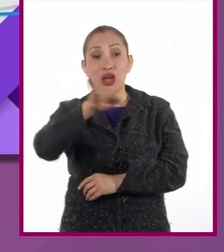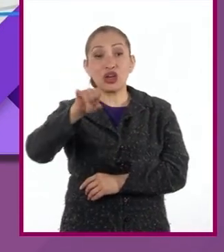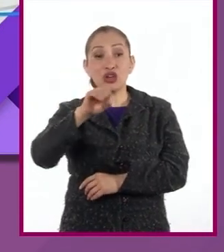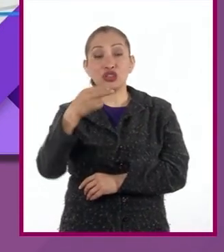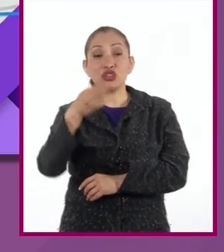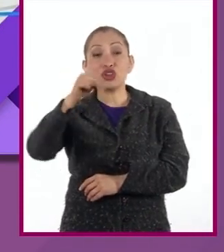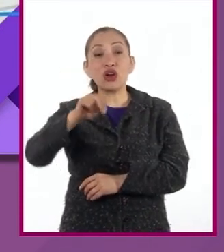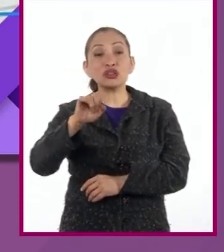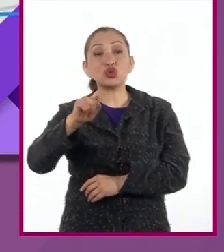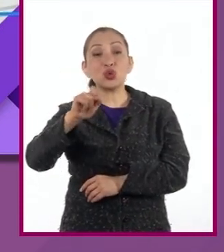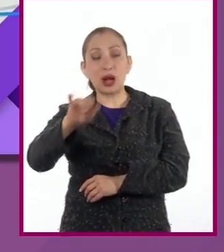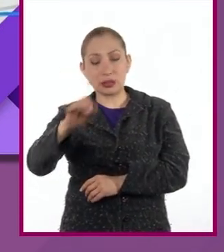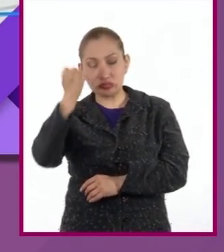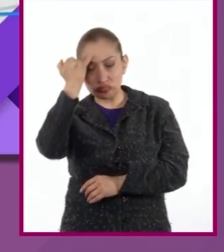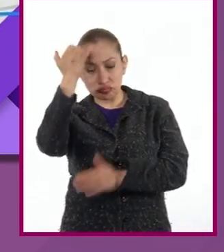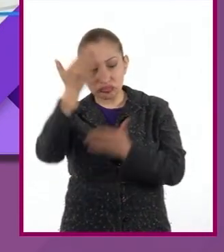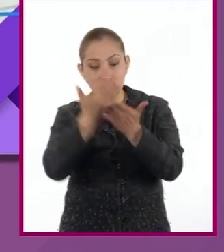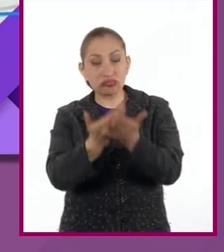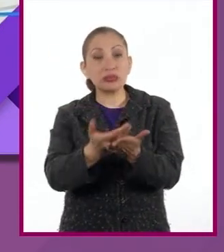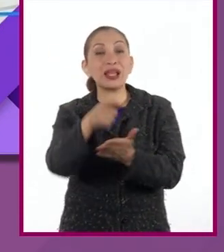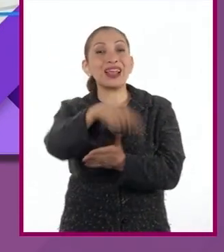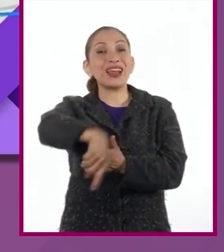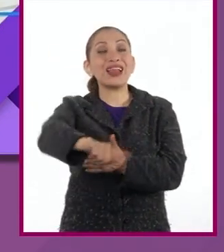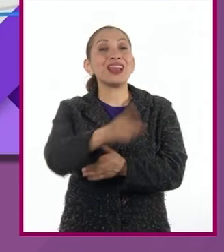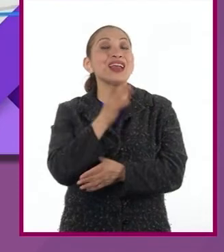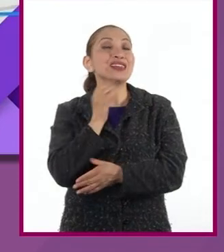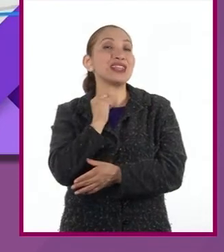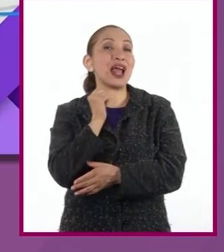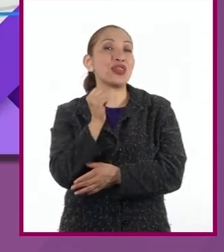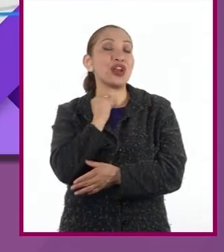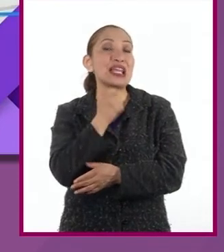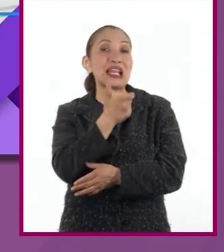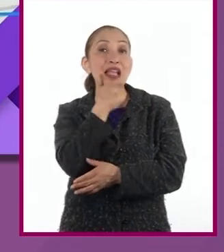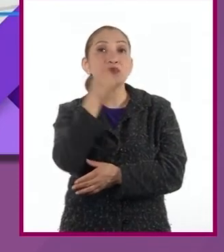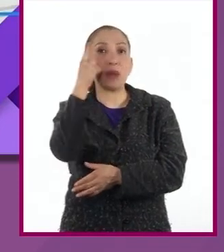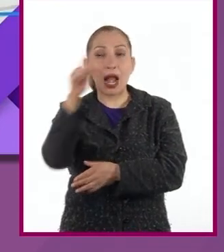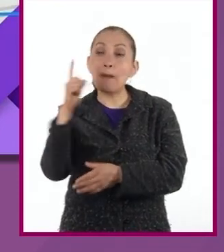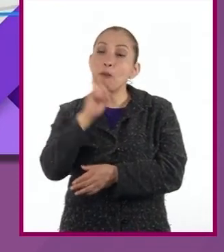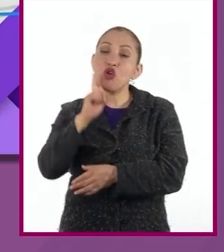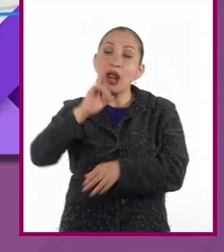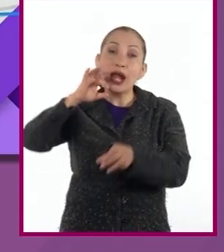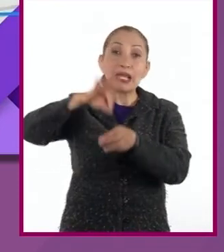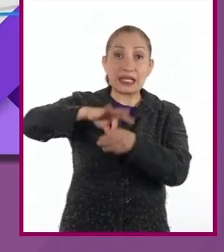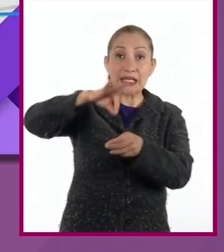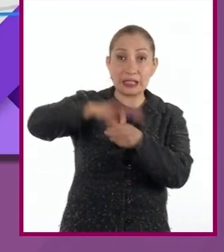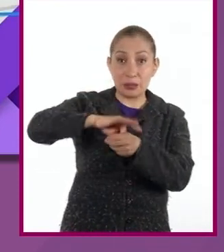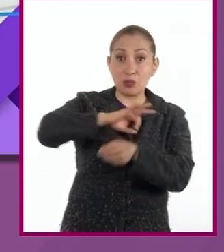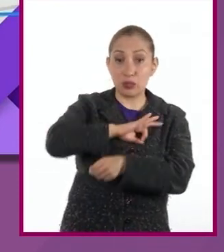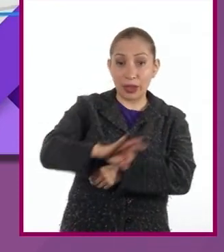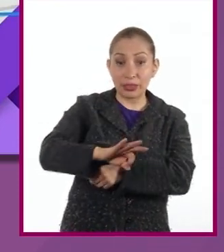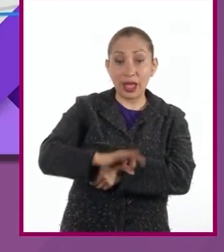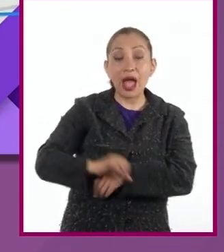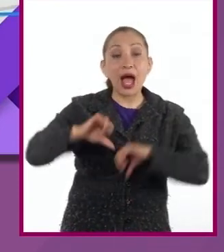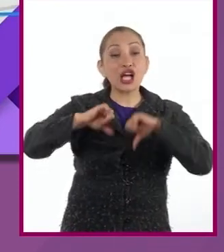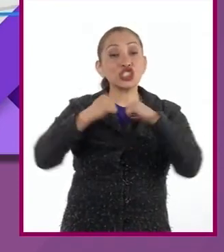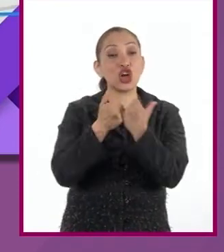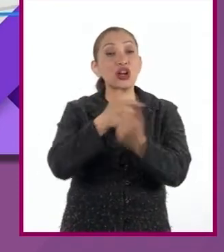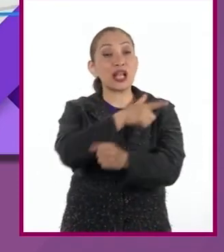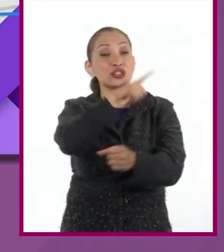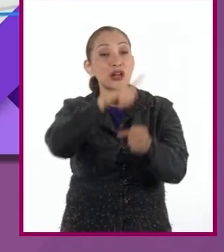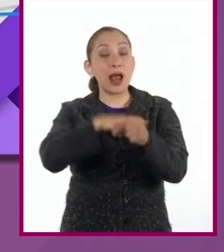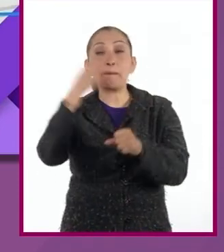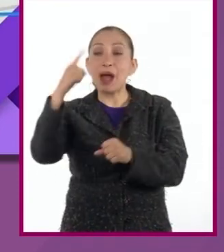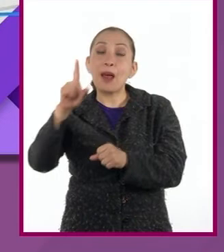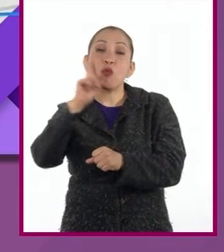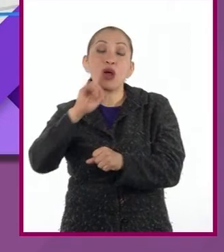Stuart planteó una propuesta al Parlamento inglés en favor del voto femenino. surge la Asociación Nacional para el Sufragio